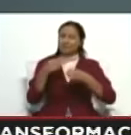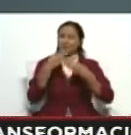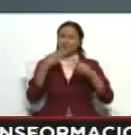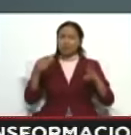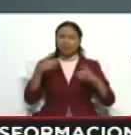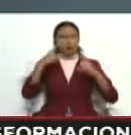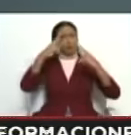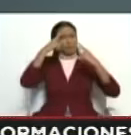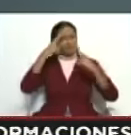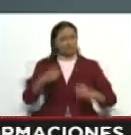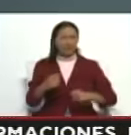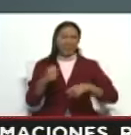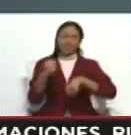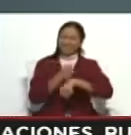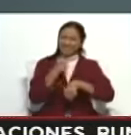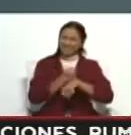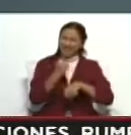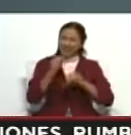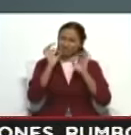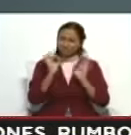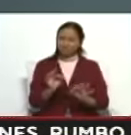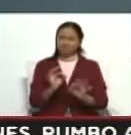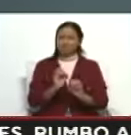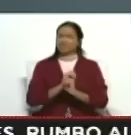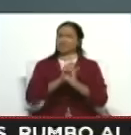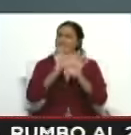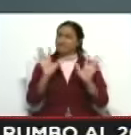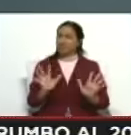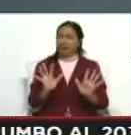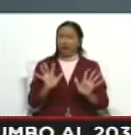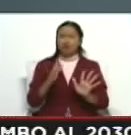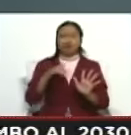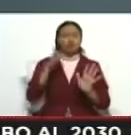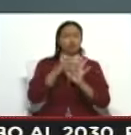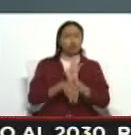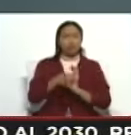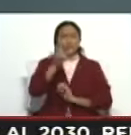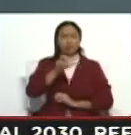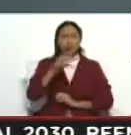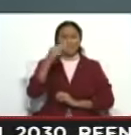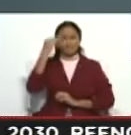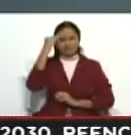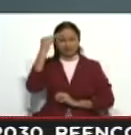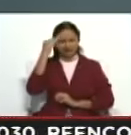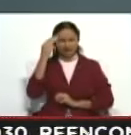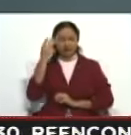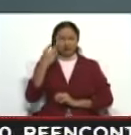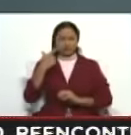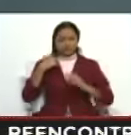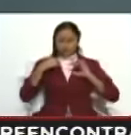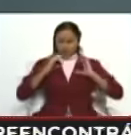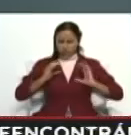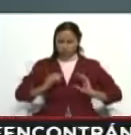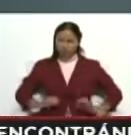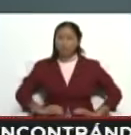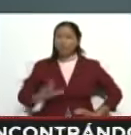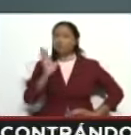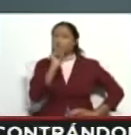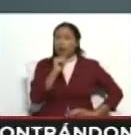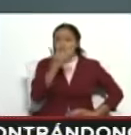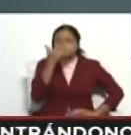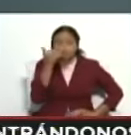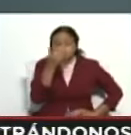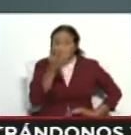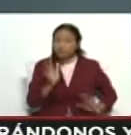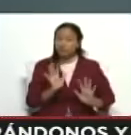persona tiene que ser sana, mental, físicamente, sin vicios. Pero entonces se buscan a unos